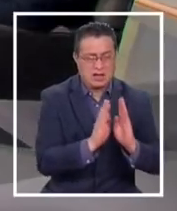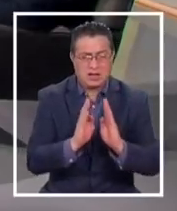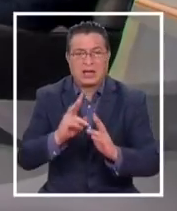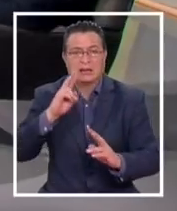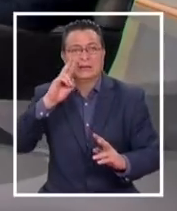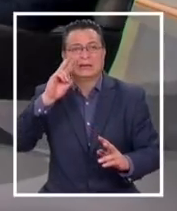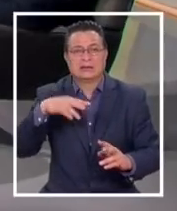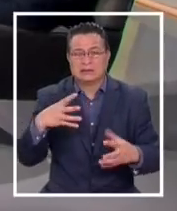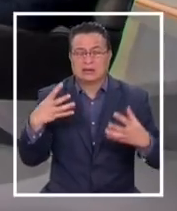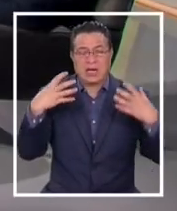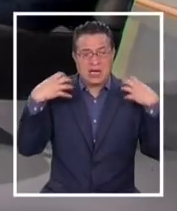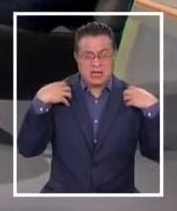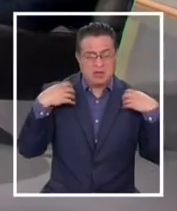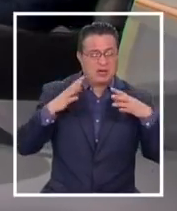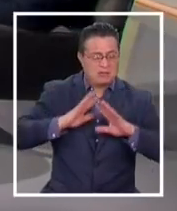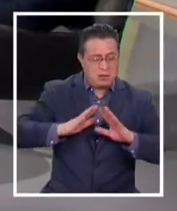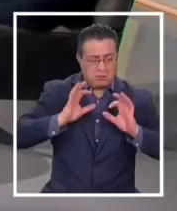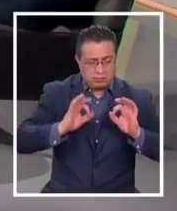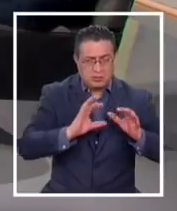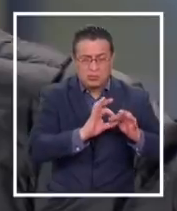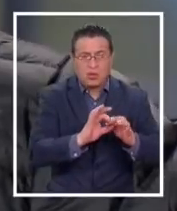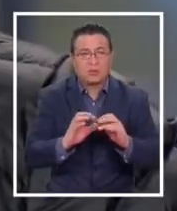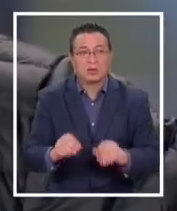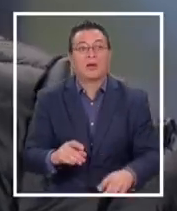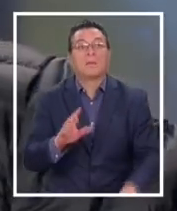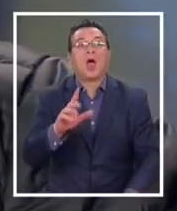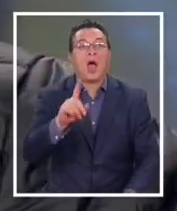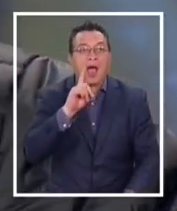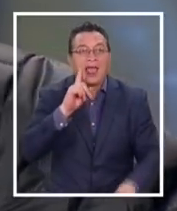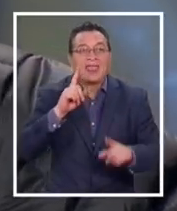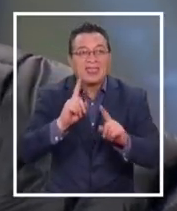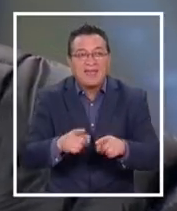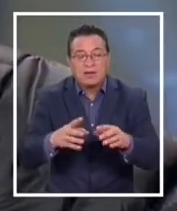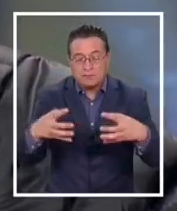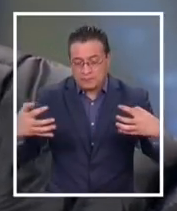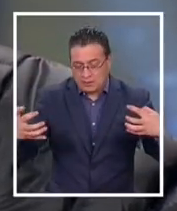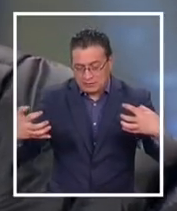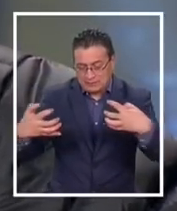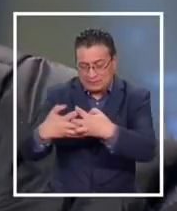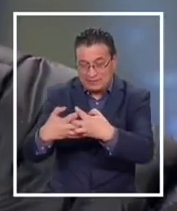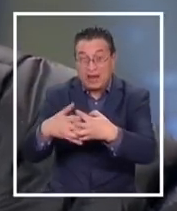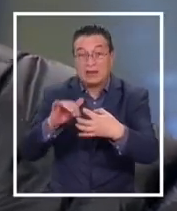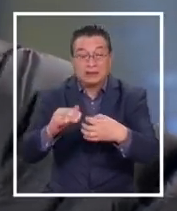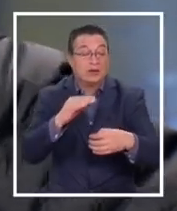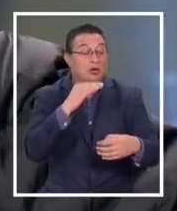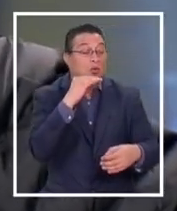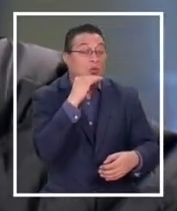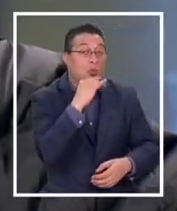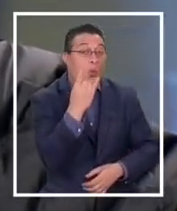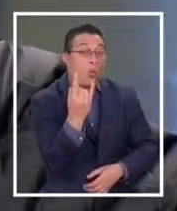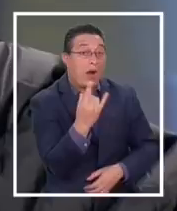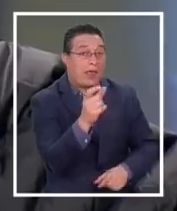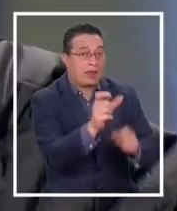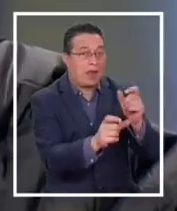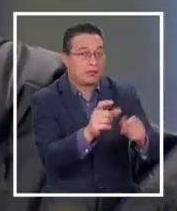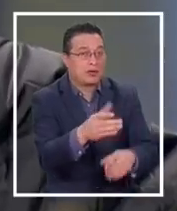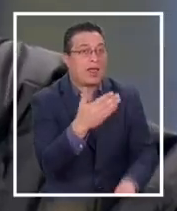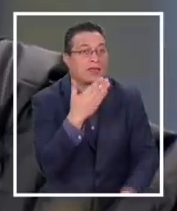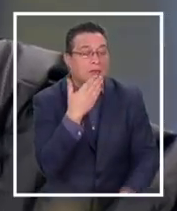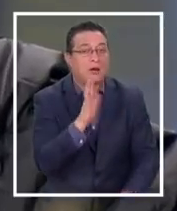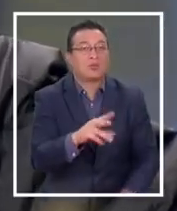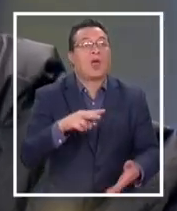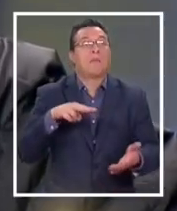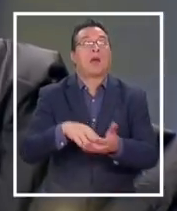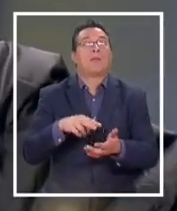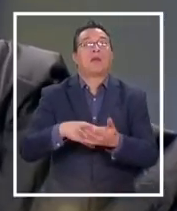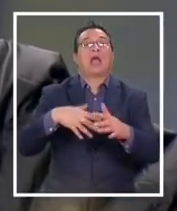cometer irresponsabilidades? Es que tienes que combinar hacer las cosas bien con la urgencia de las personas. O sea, esto no puede demorar 15